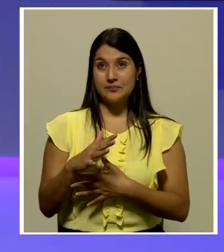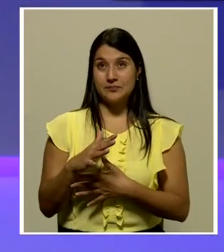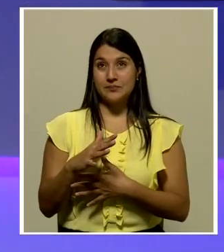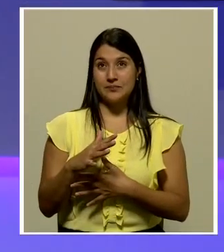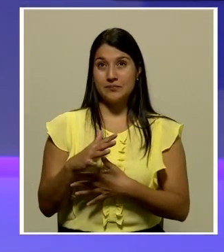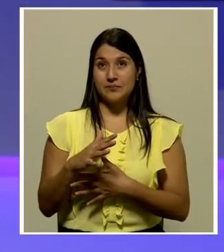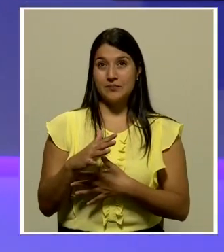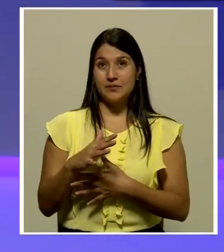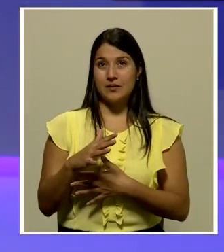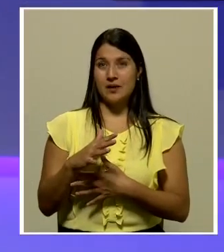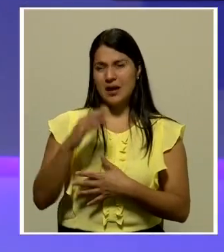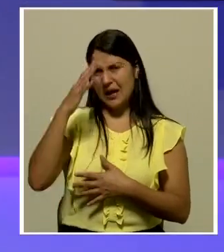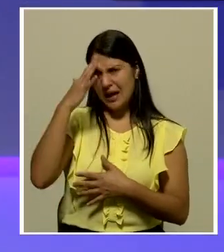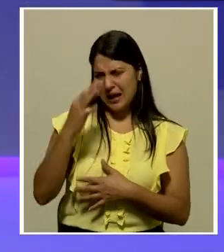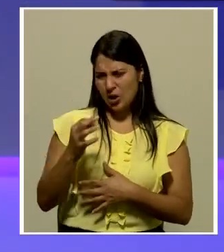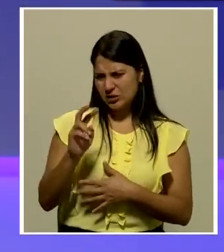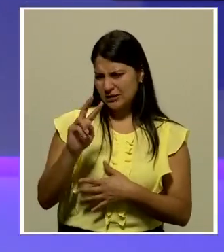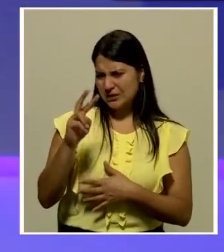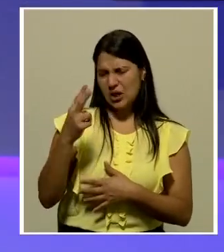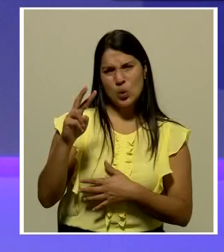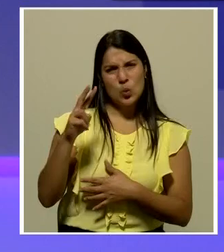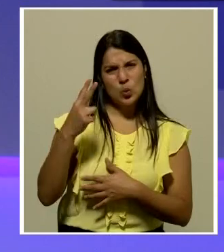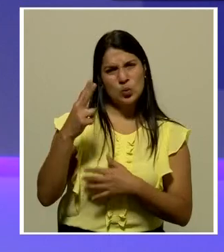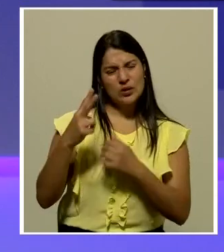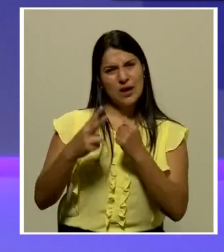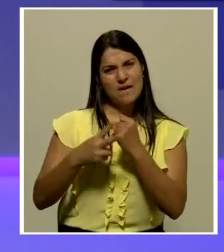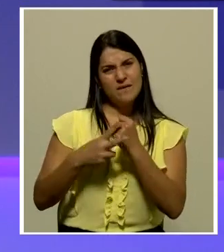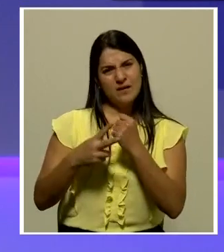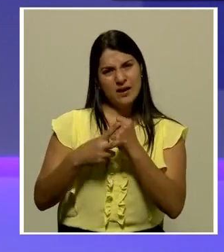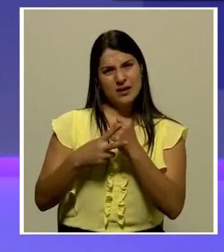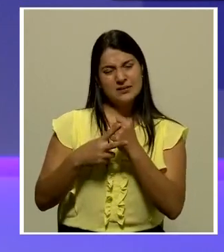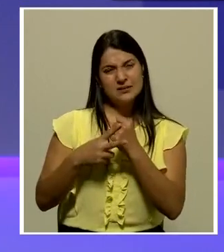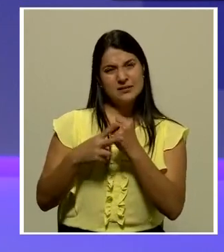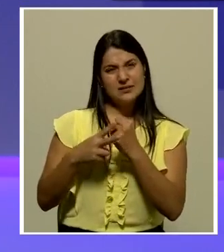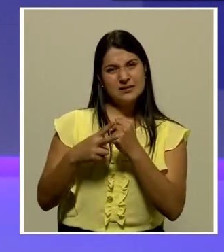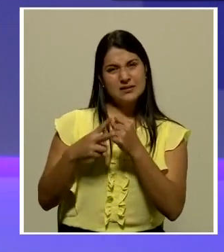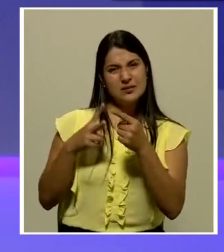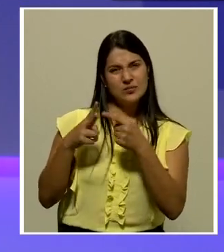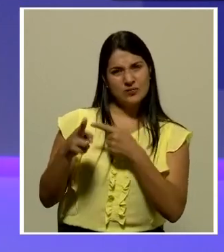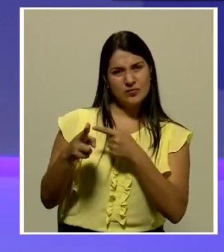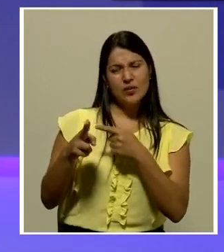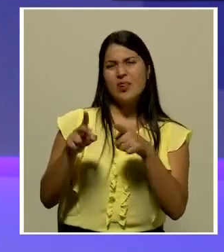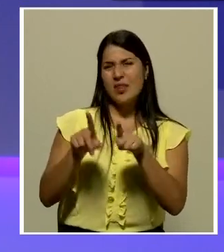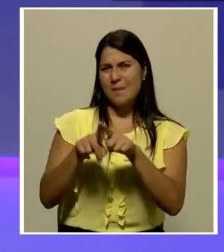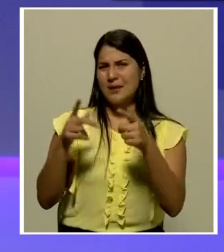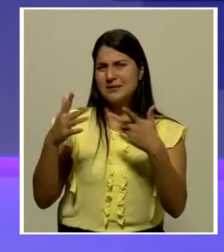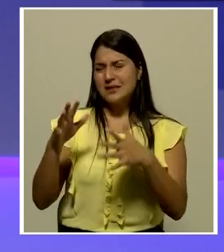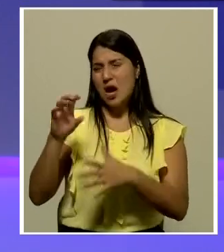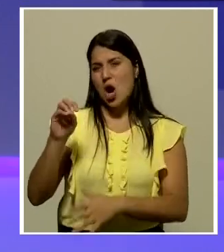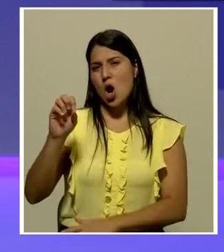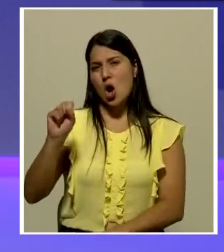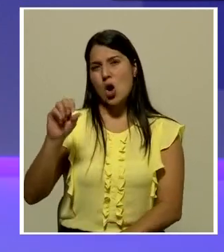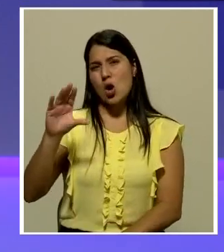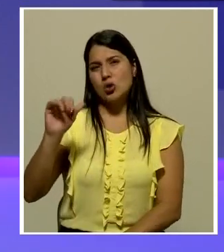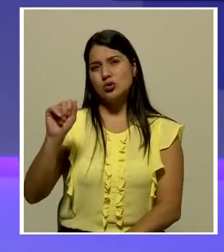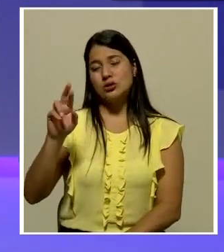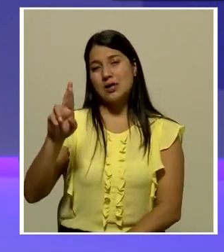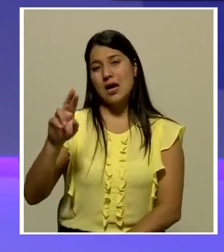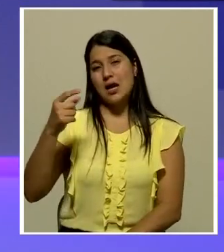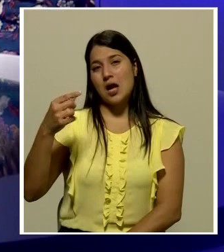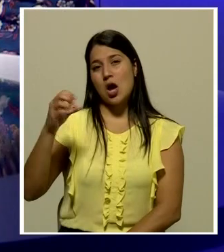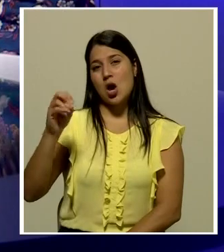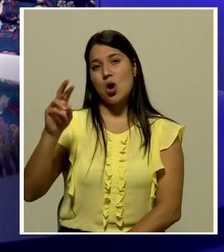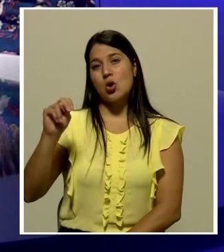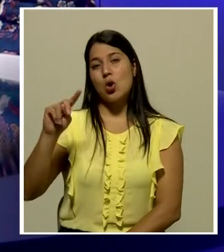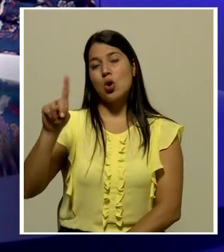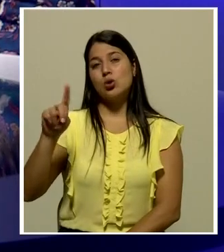la segunda tal vez destitución, porque tuvimos el caso de Óscar González, de un magistrado. Así